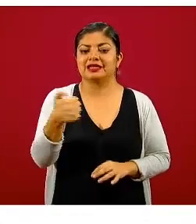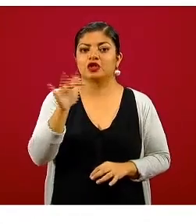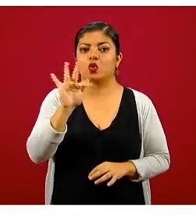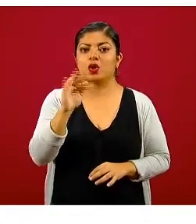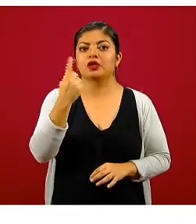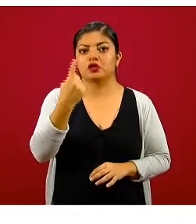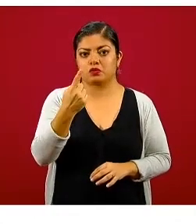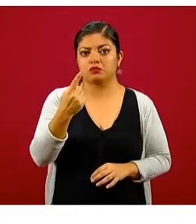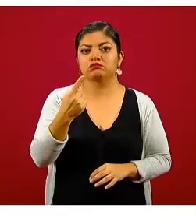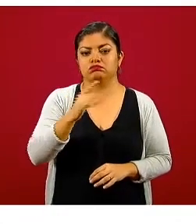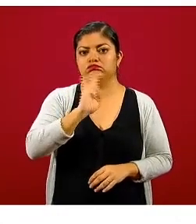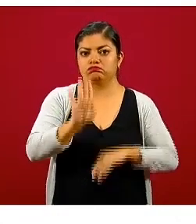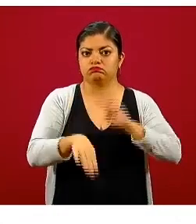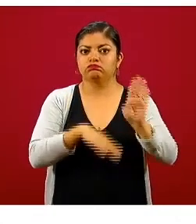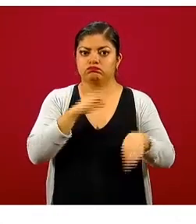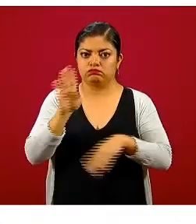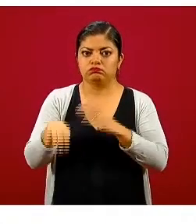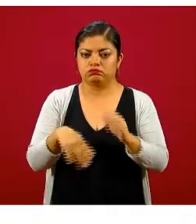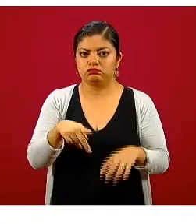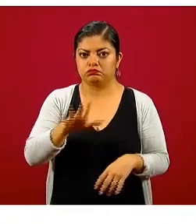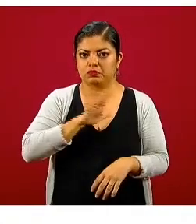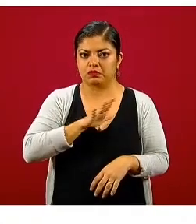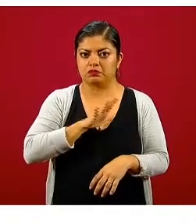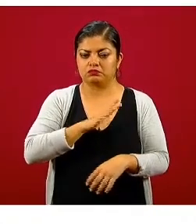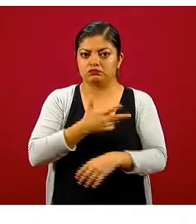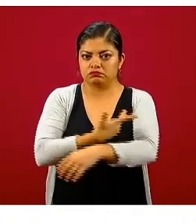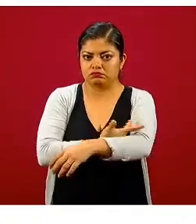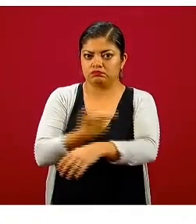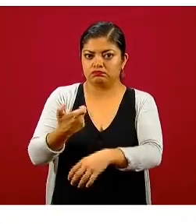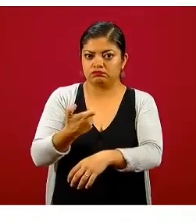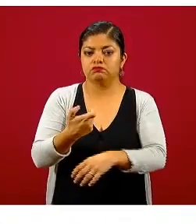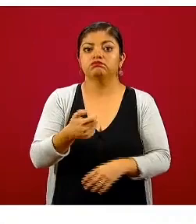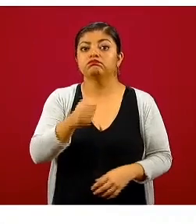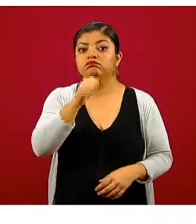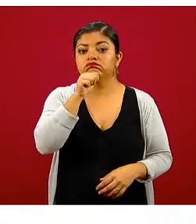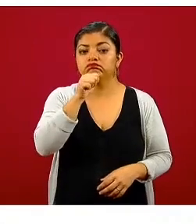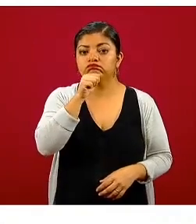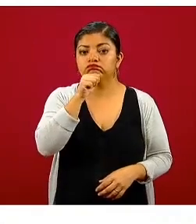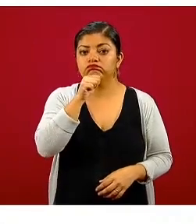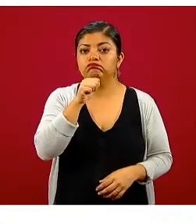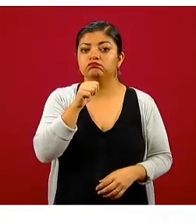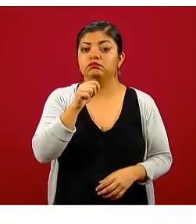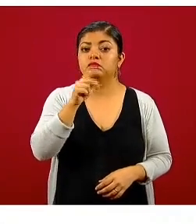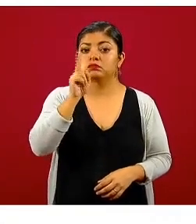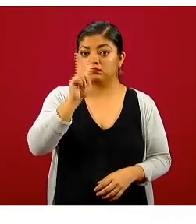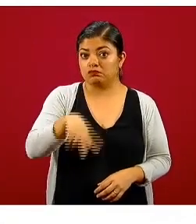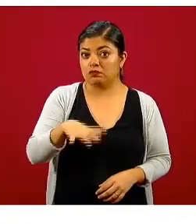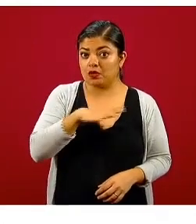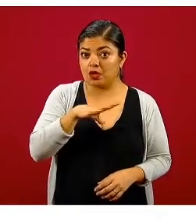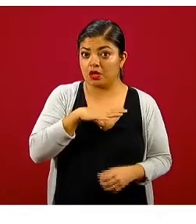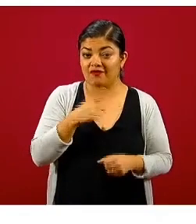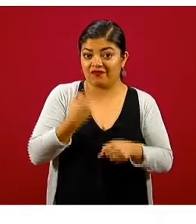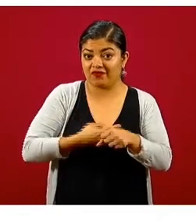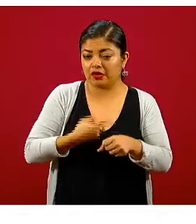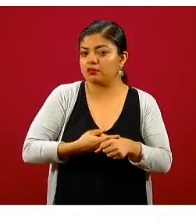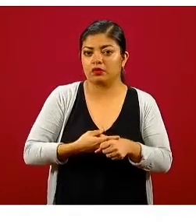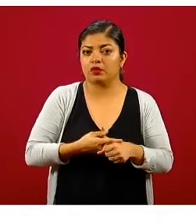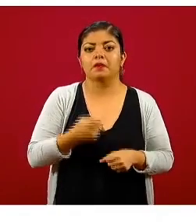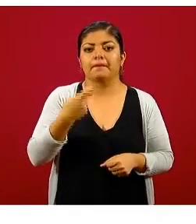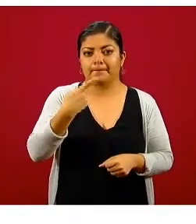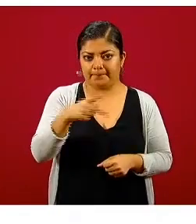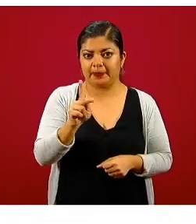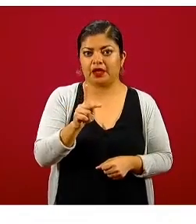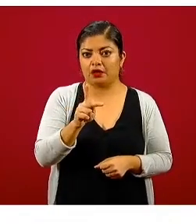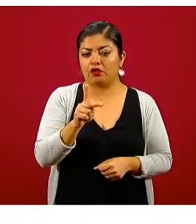641 defunciones que tienen una muestra de laboratorio que aún está pendiente conocer el resultado. Normalmente siempre las vemos ubicadas